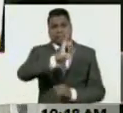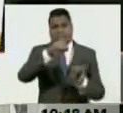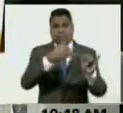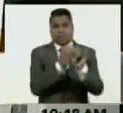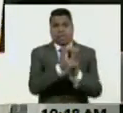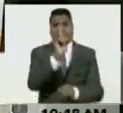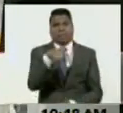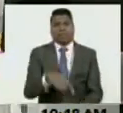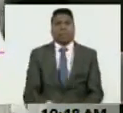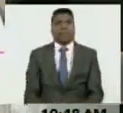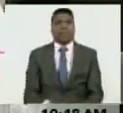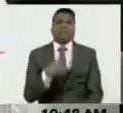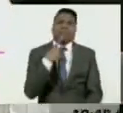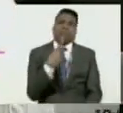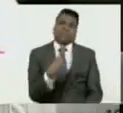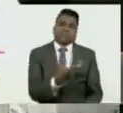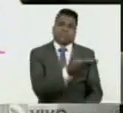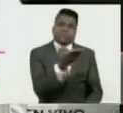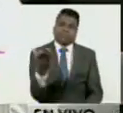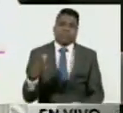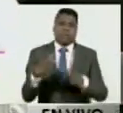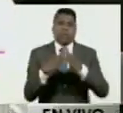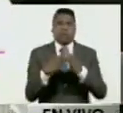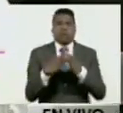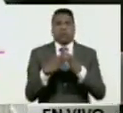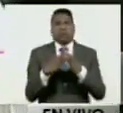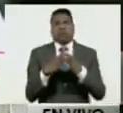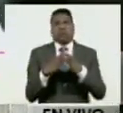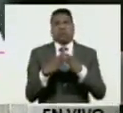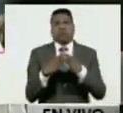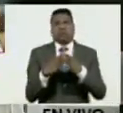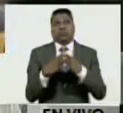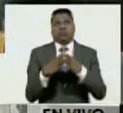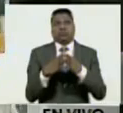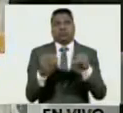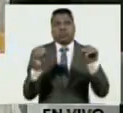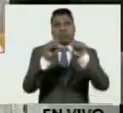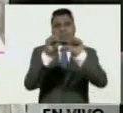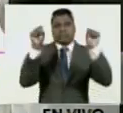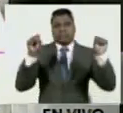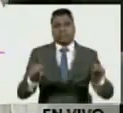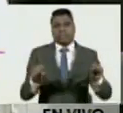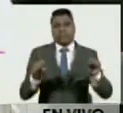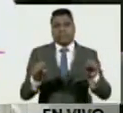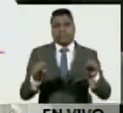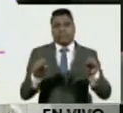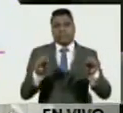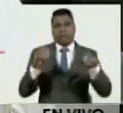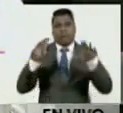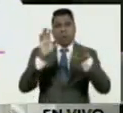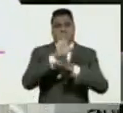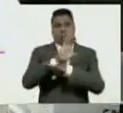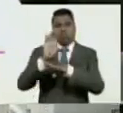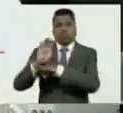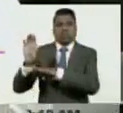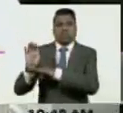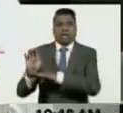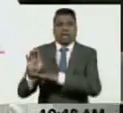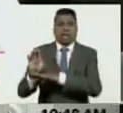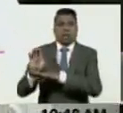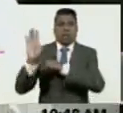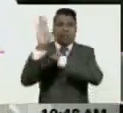es necesario destacar todo el sistema de atención y protección civil para